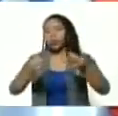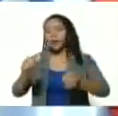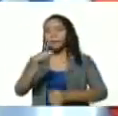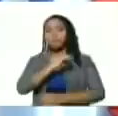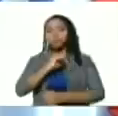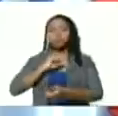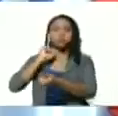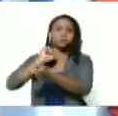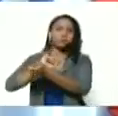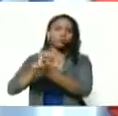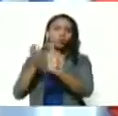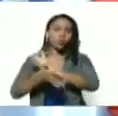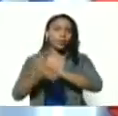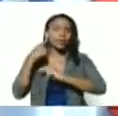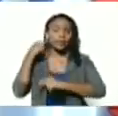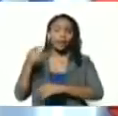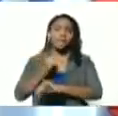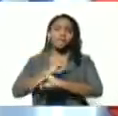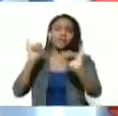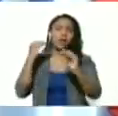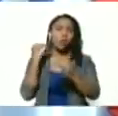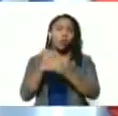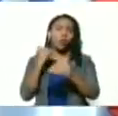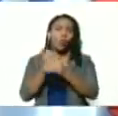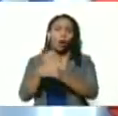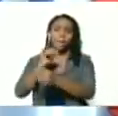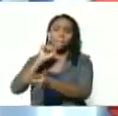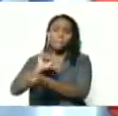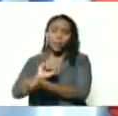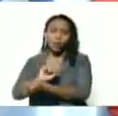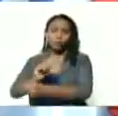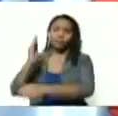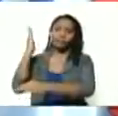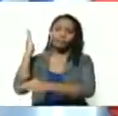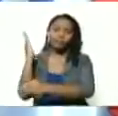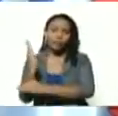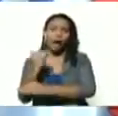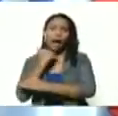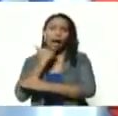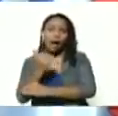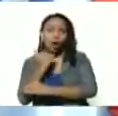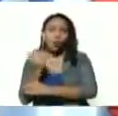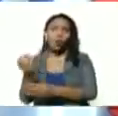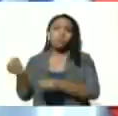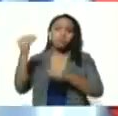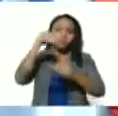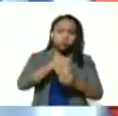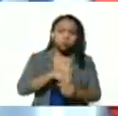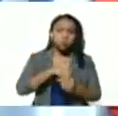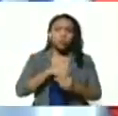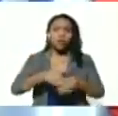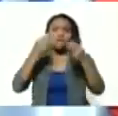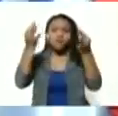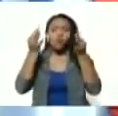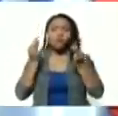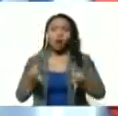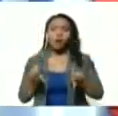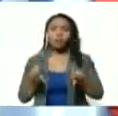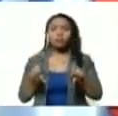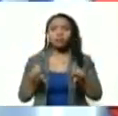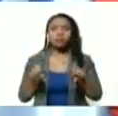libertad, es decir, que sea finalmente detenido, apresado, recluido en un lugar formal,